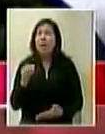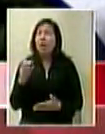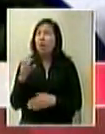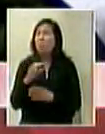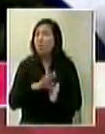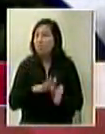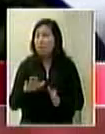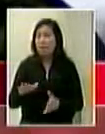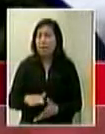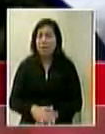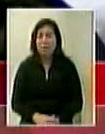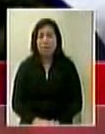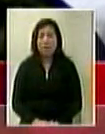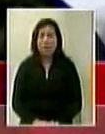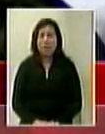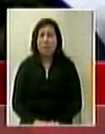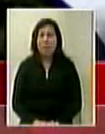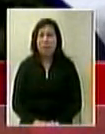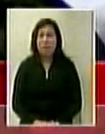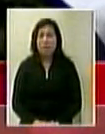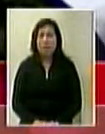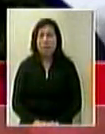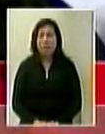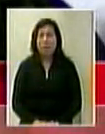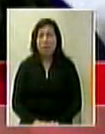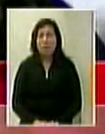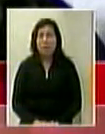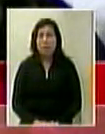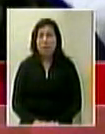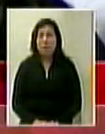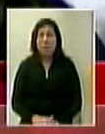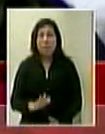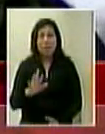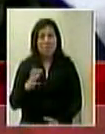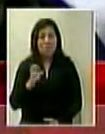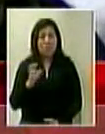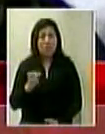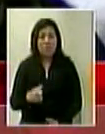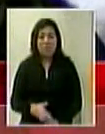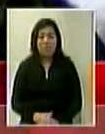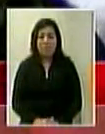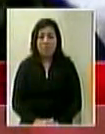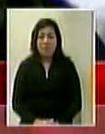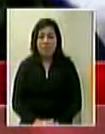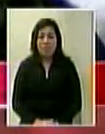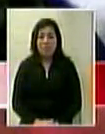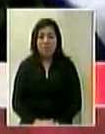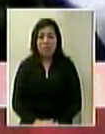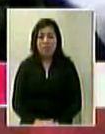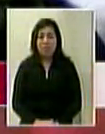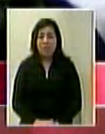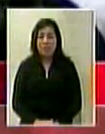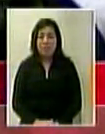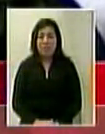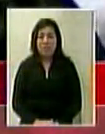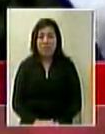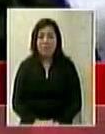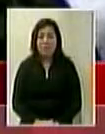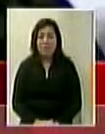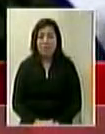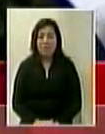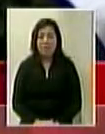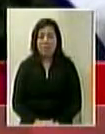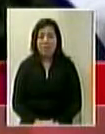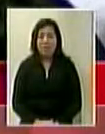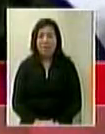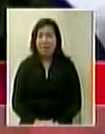lo desechó? Porque cada grillete vale aproximadamente $5,000, colegas. Somos un país pobre. Entonces podemos aplicar